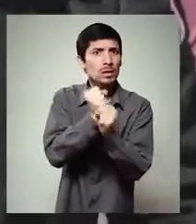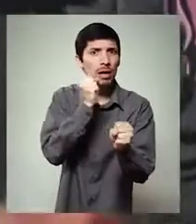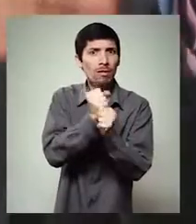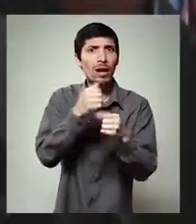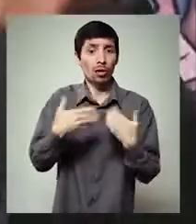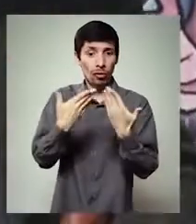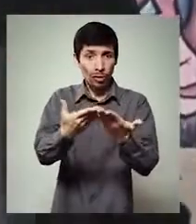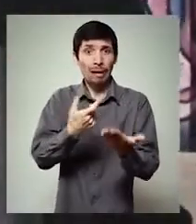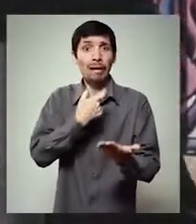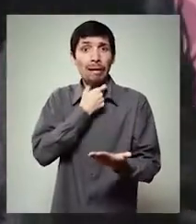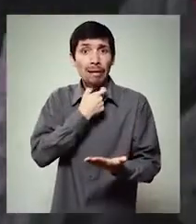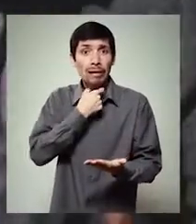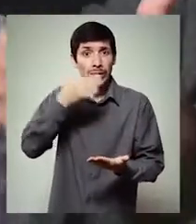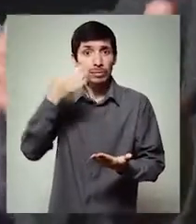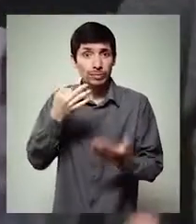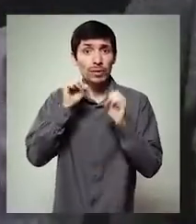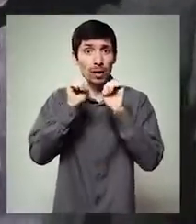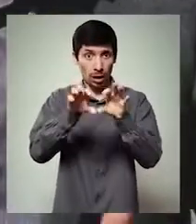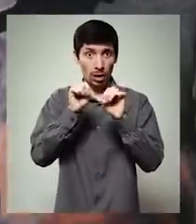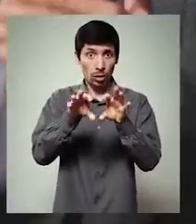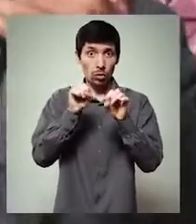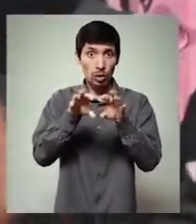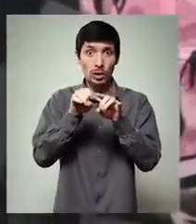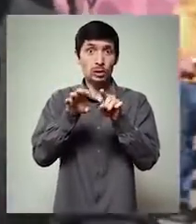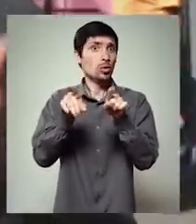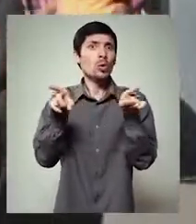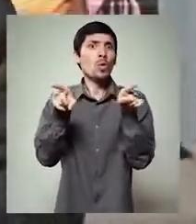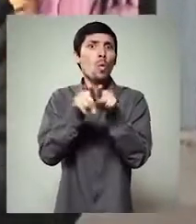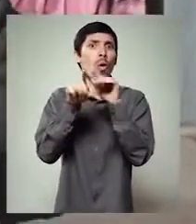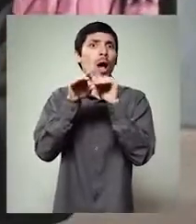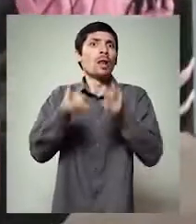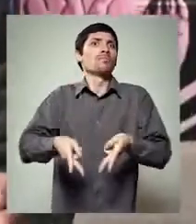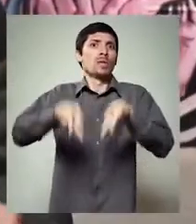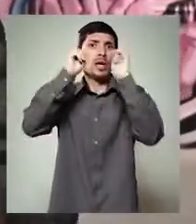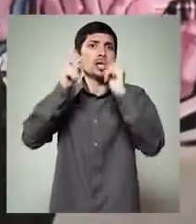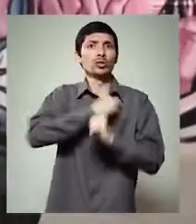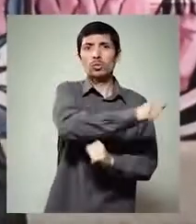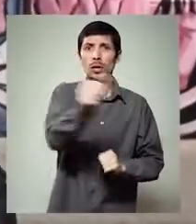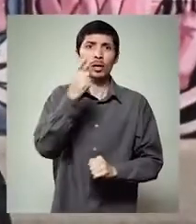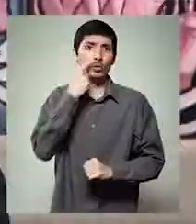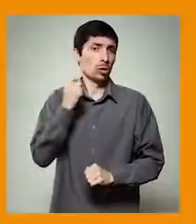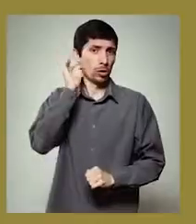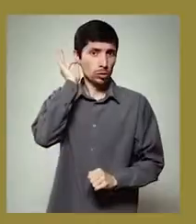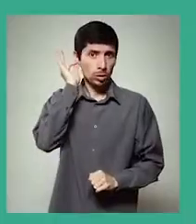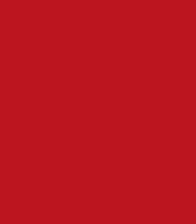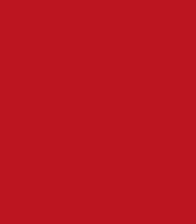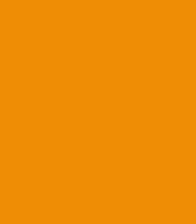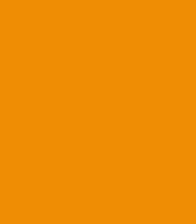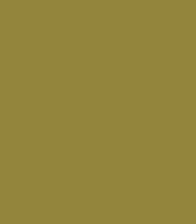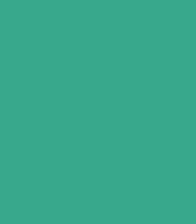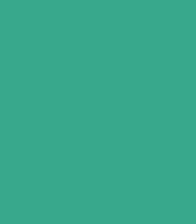prioritaria garantizar la educación como un derecho para todos y todas.